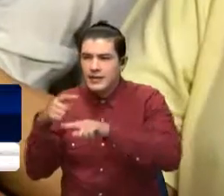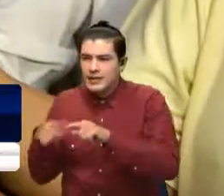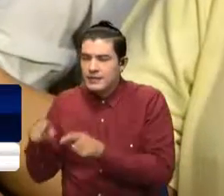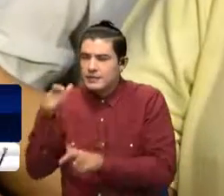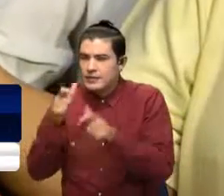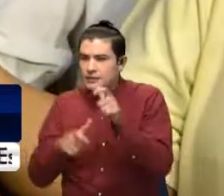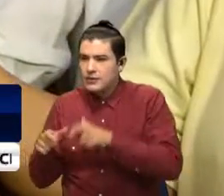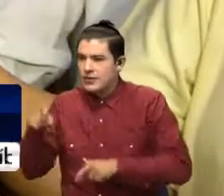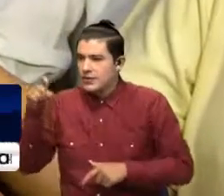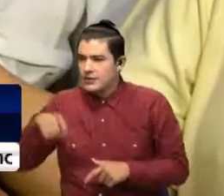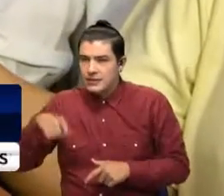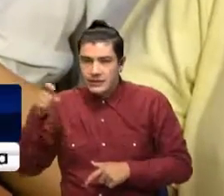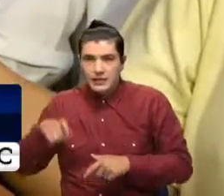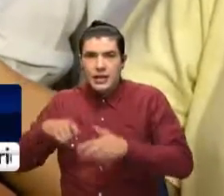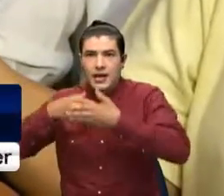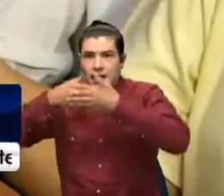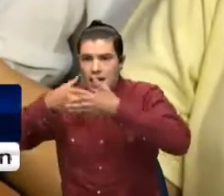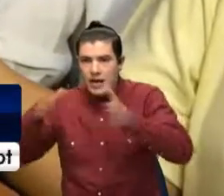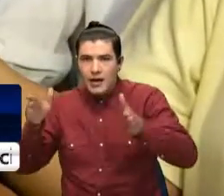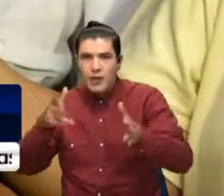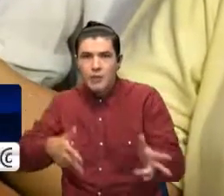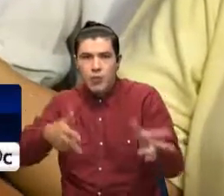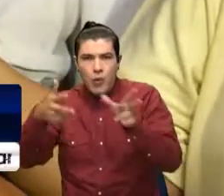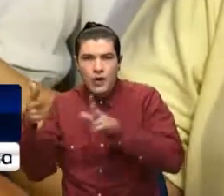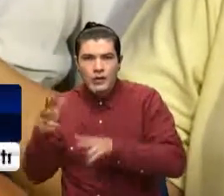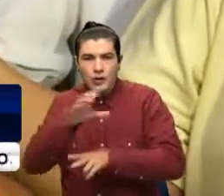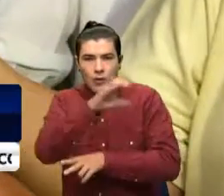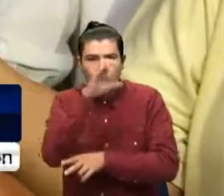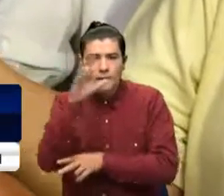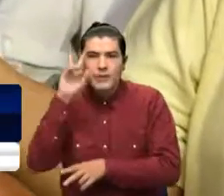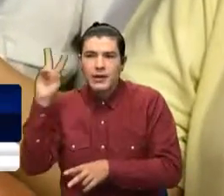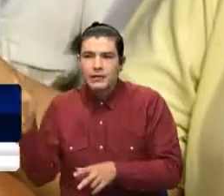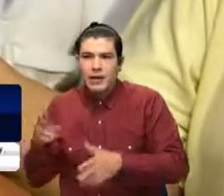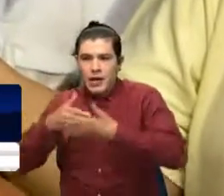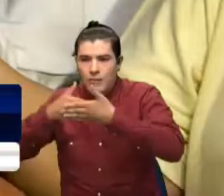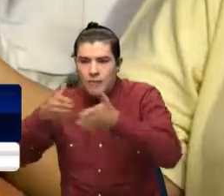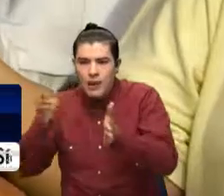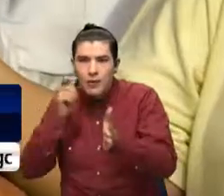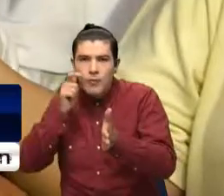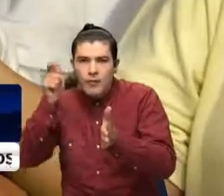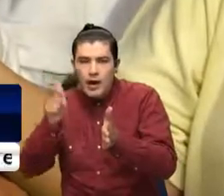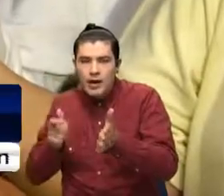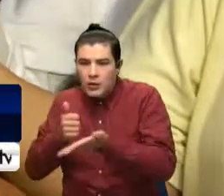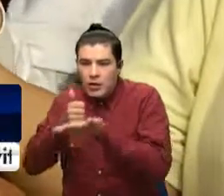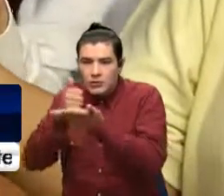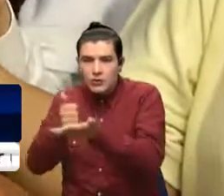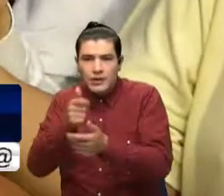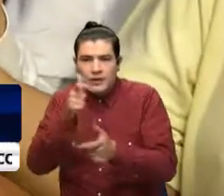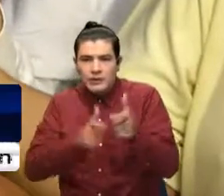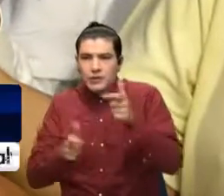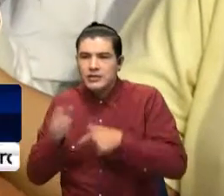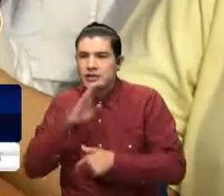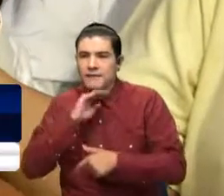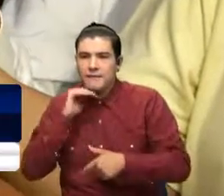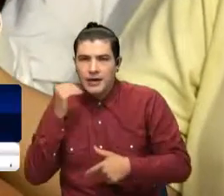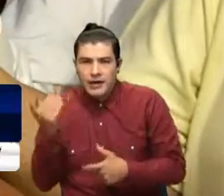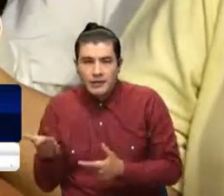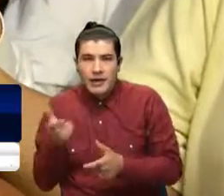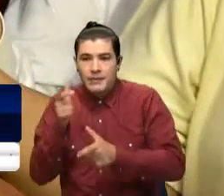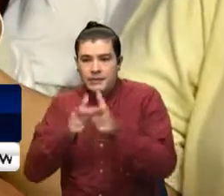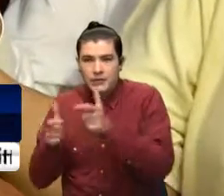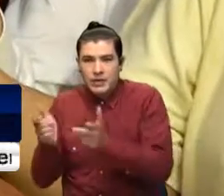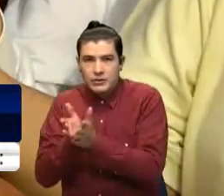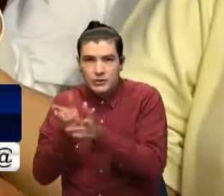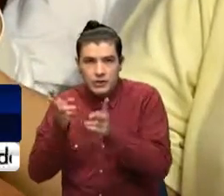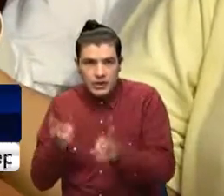frontera abierta, que necesitan que tengamos un canal humanitario, que necesita que les podamos dar una mano amiga y les